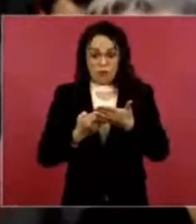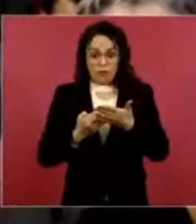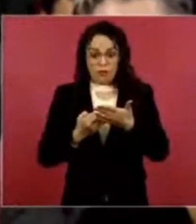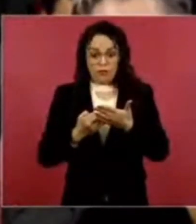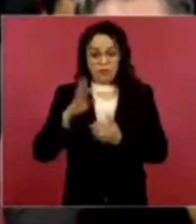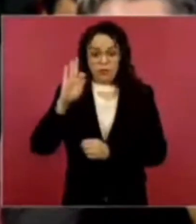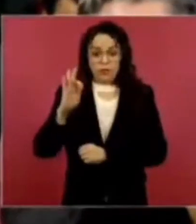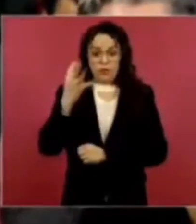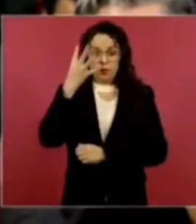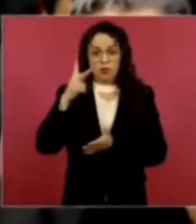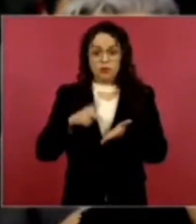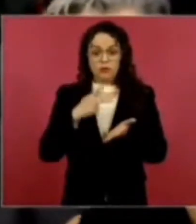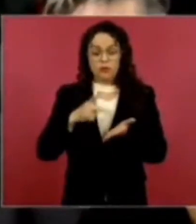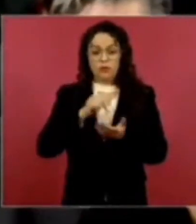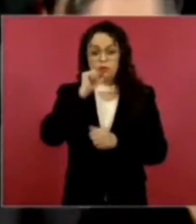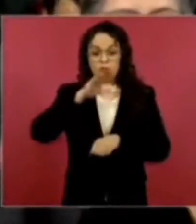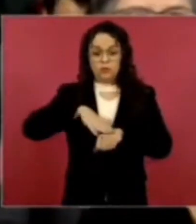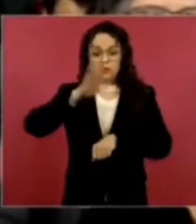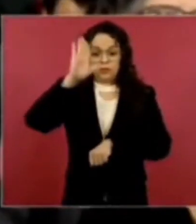48 veces.